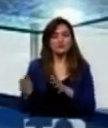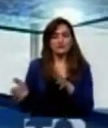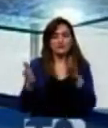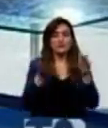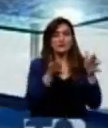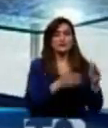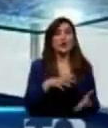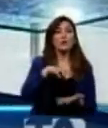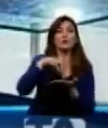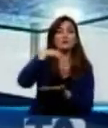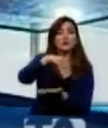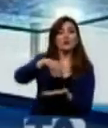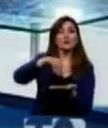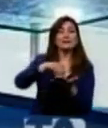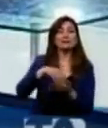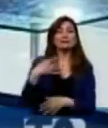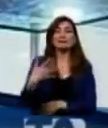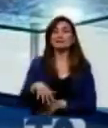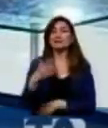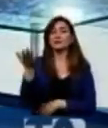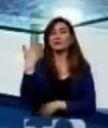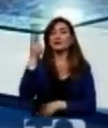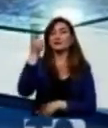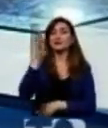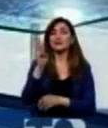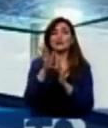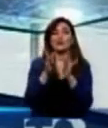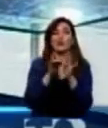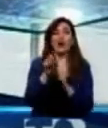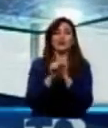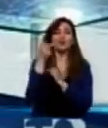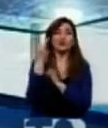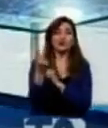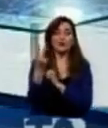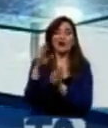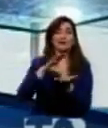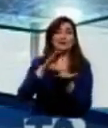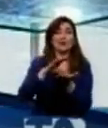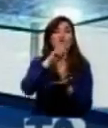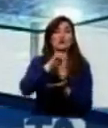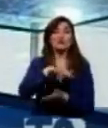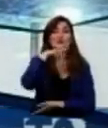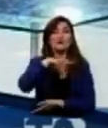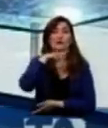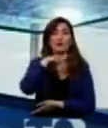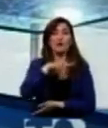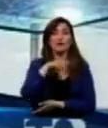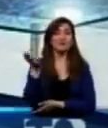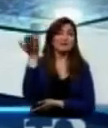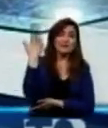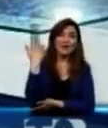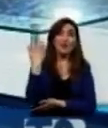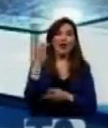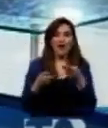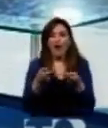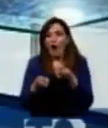Pasamos ahora a la provincia de Manabí, afectada también por el terremoto de hace 2 años, donde las zonas céntricas de Manta y Puerto Viejo, que en su momento